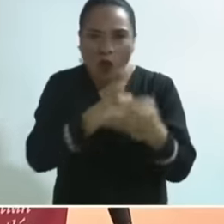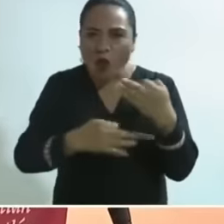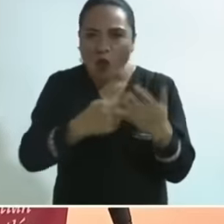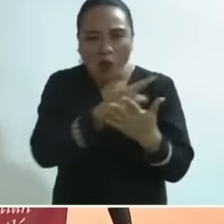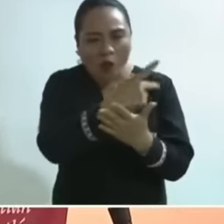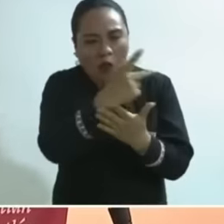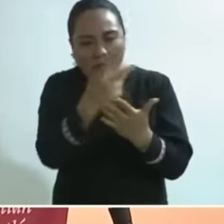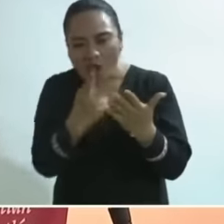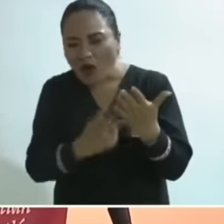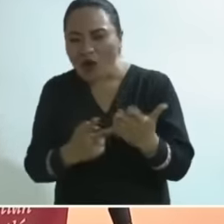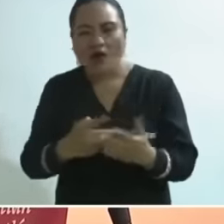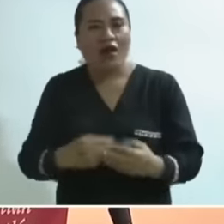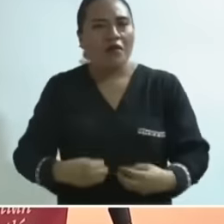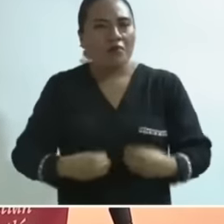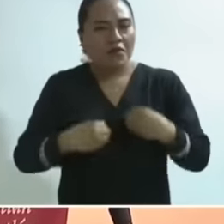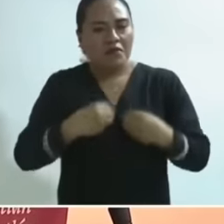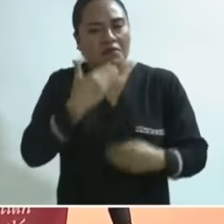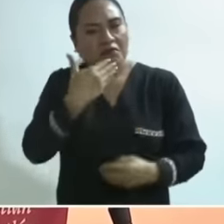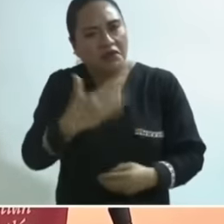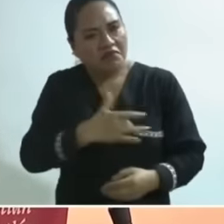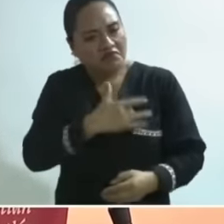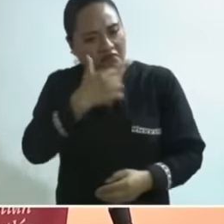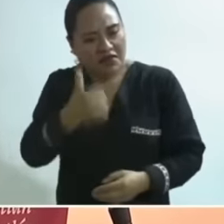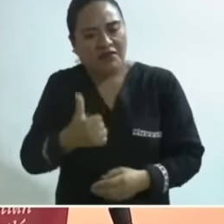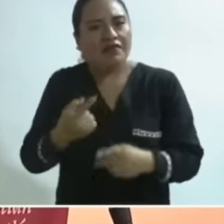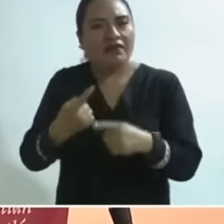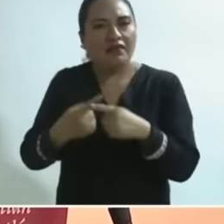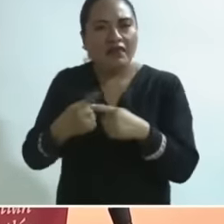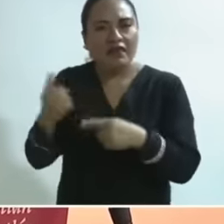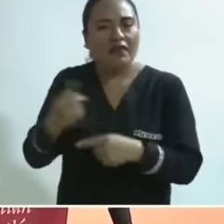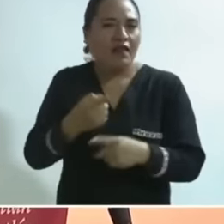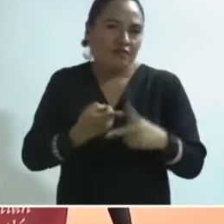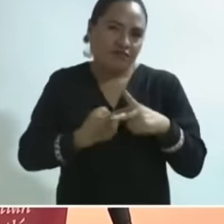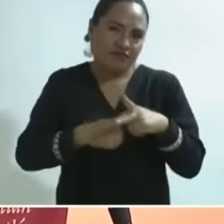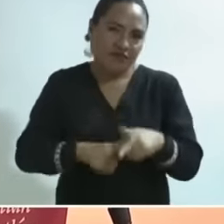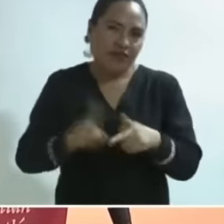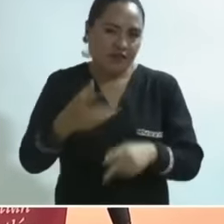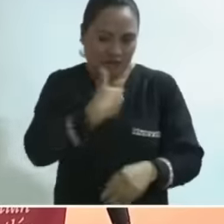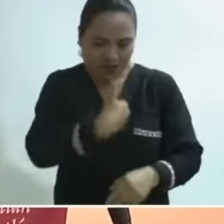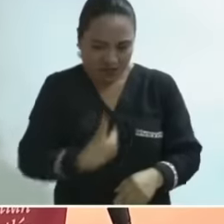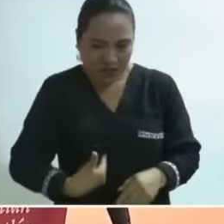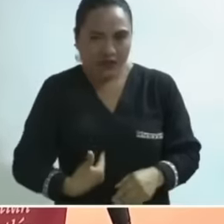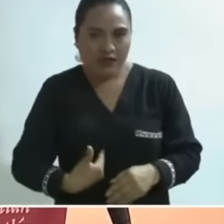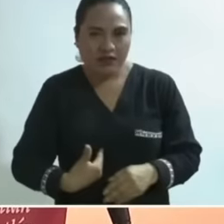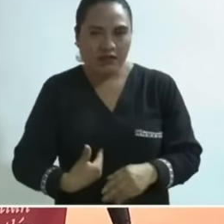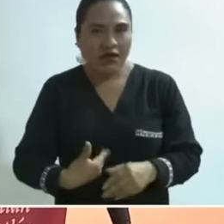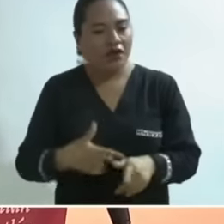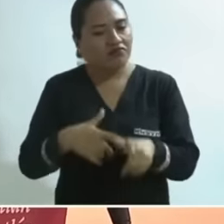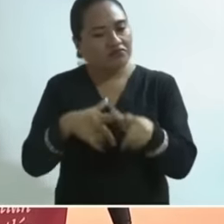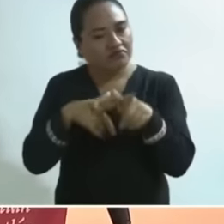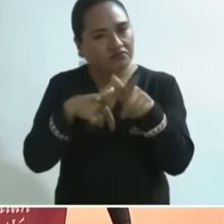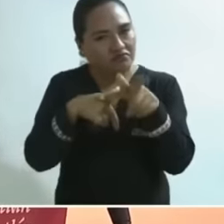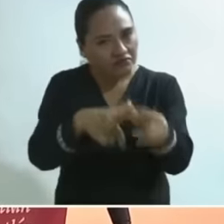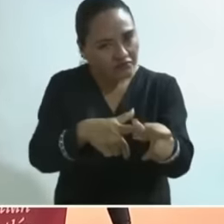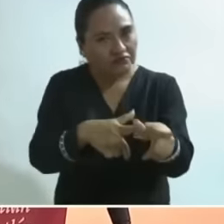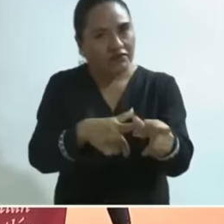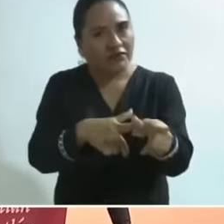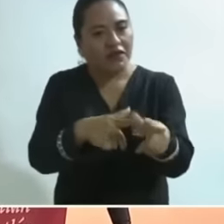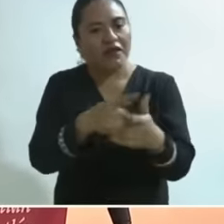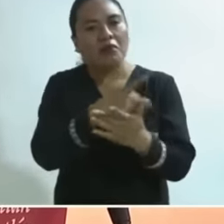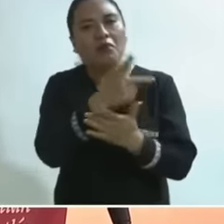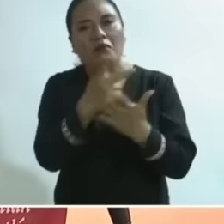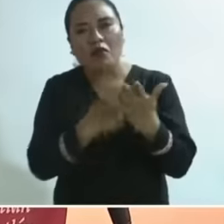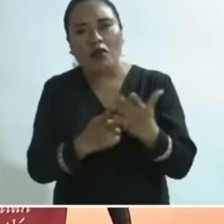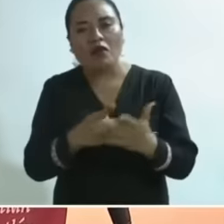de bienestar iniciados por el presidente. Es decir, va a continuar el programa